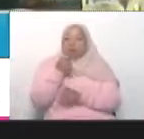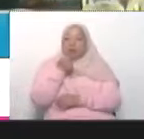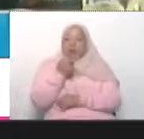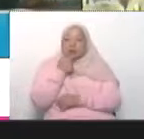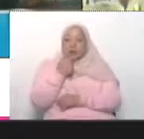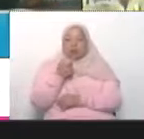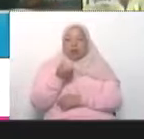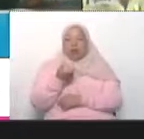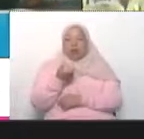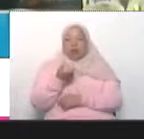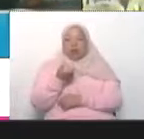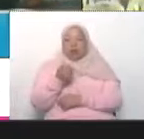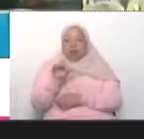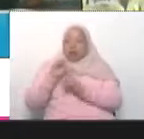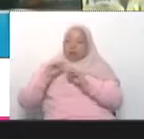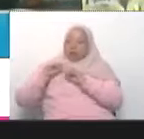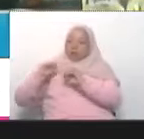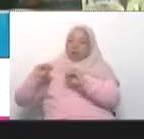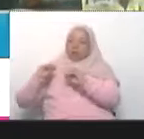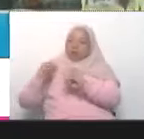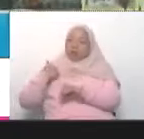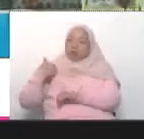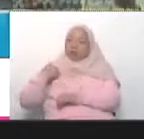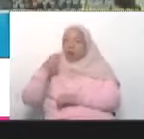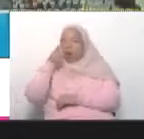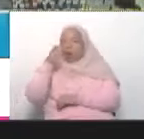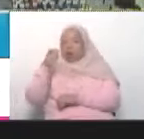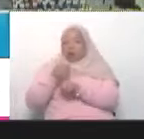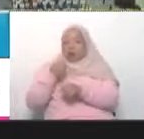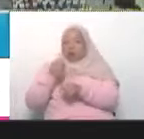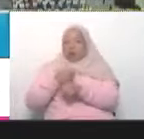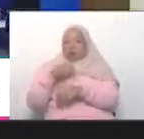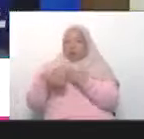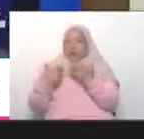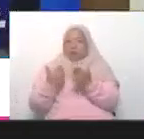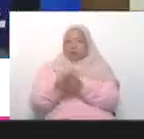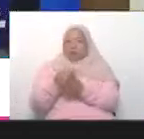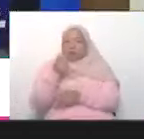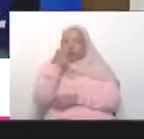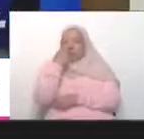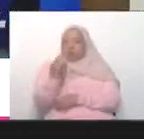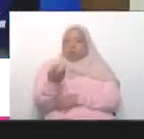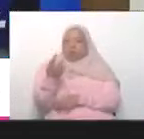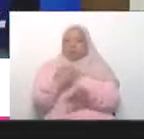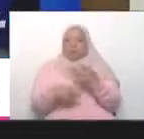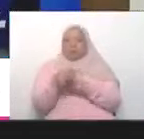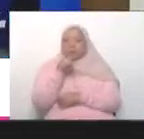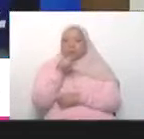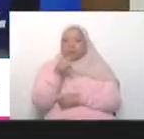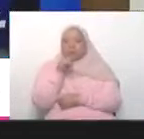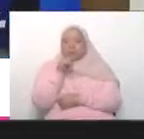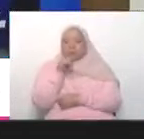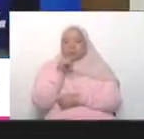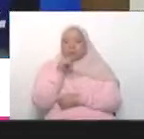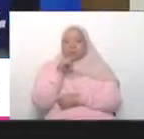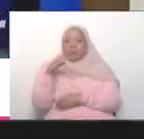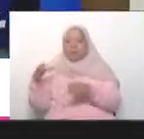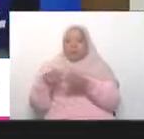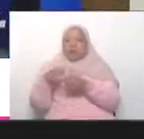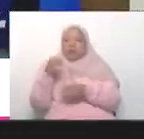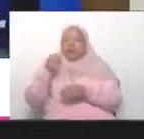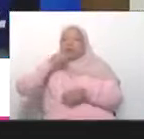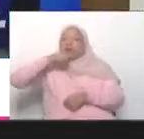Espectacular. Espectacular. Tengo que visitar la sede, chico. Claro Ah, que sí. tenemos que ir a visitar la sede, Henry. Eso es una sede